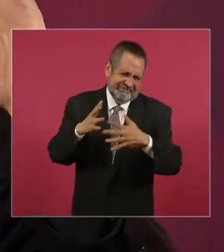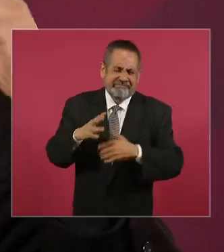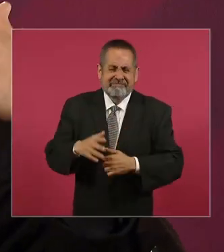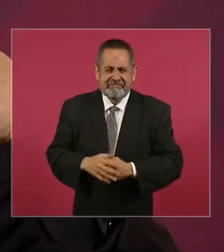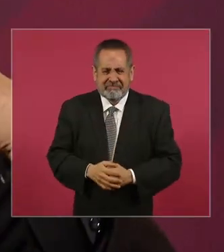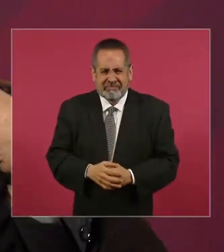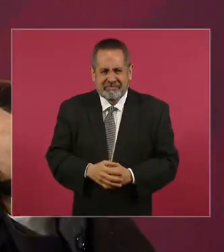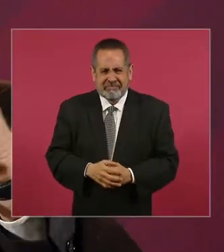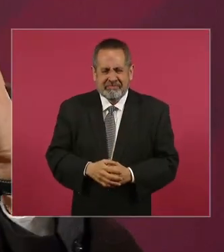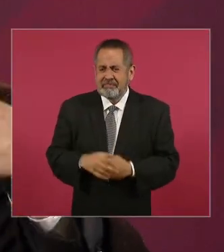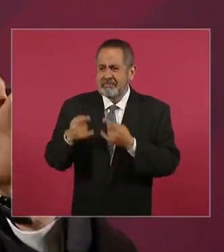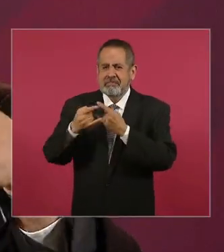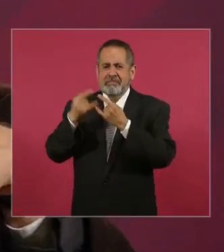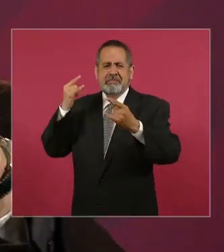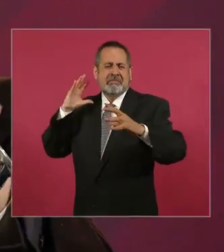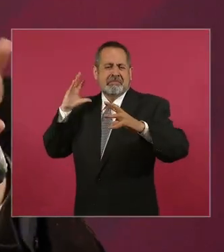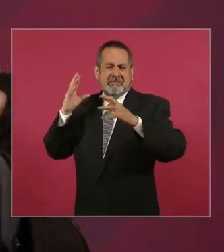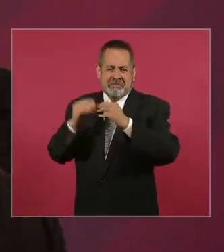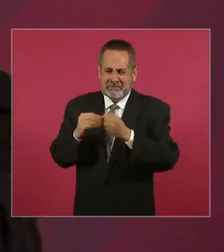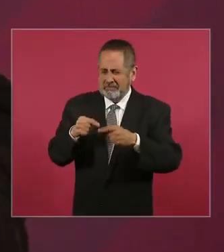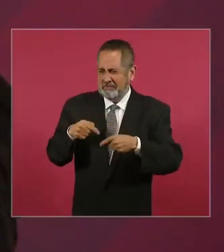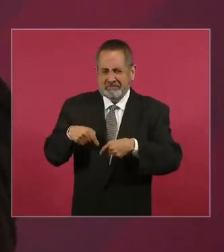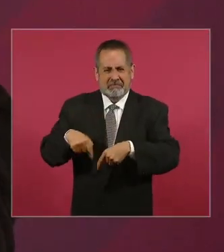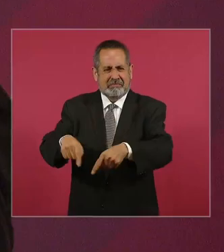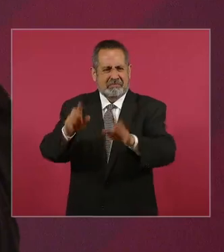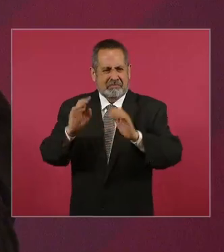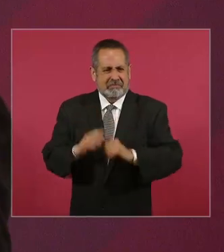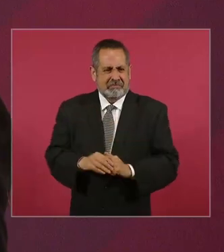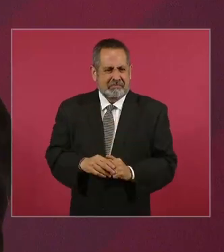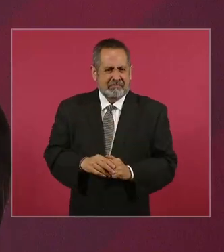de la historia del periodismo. No de ahora,